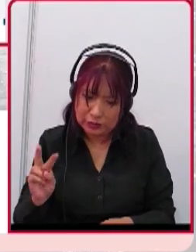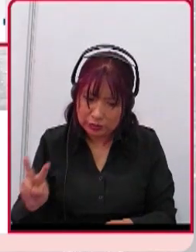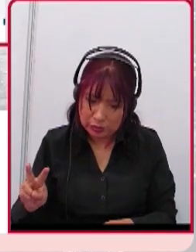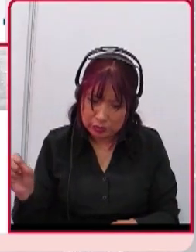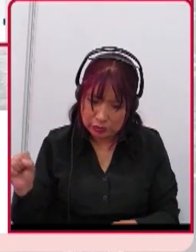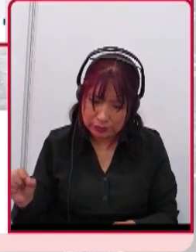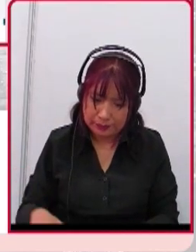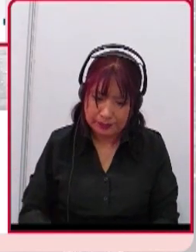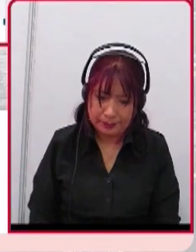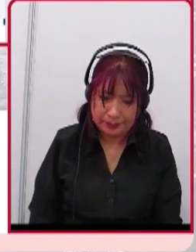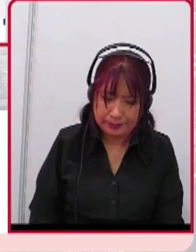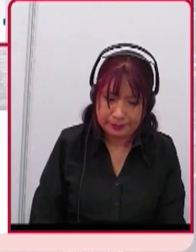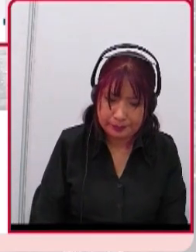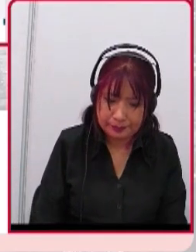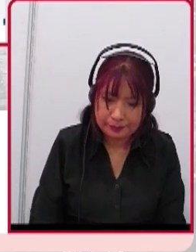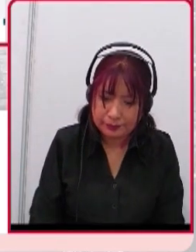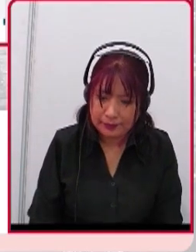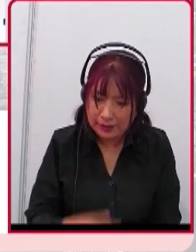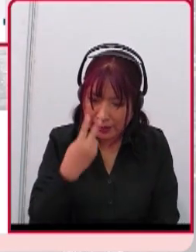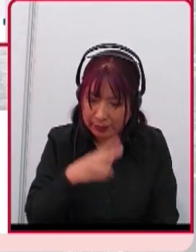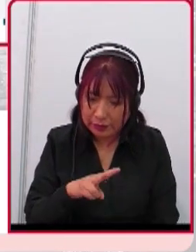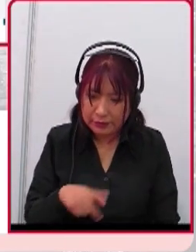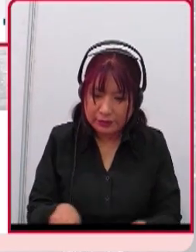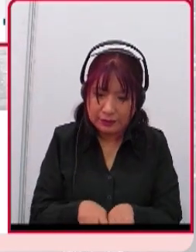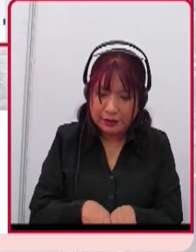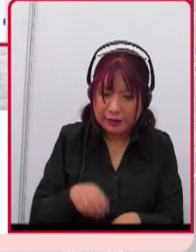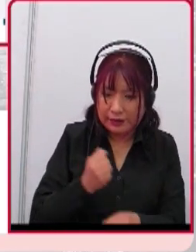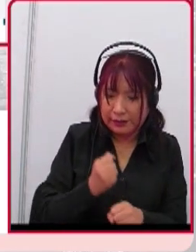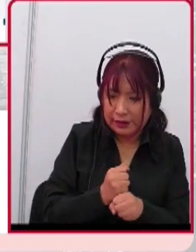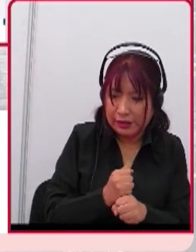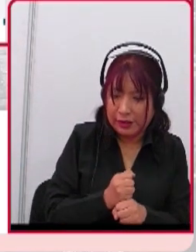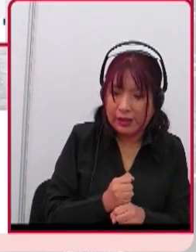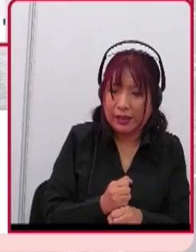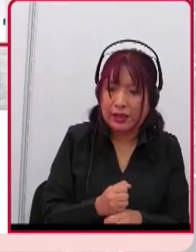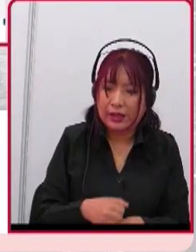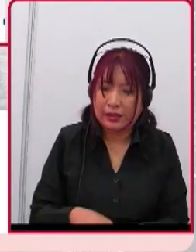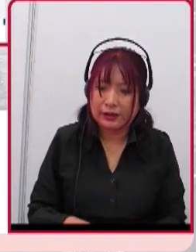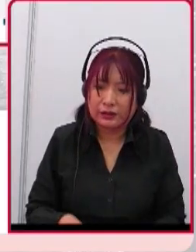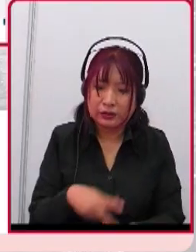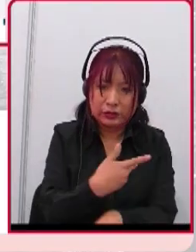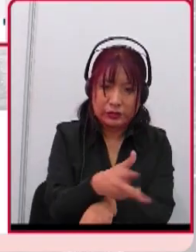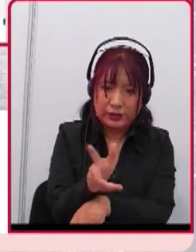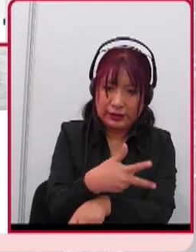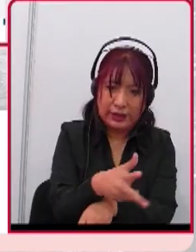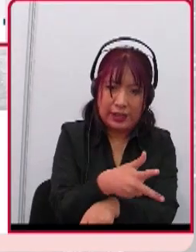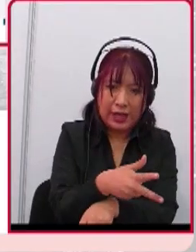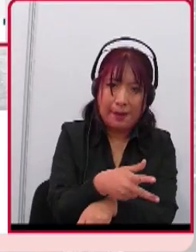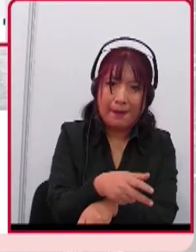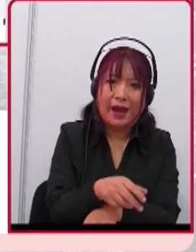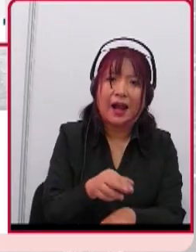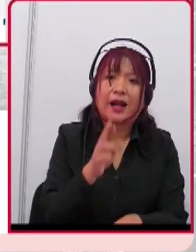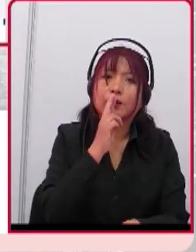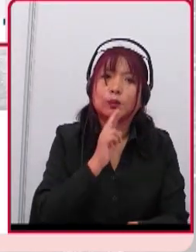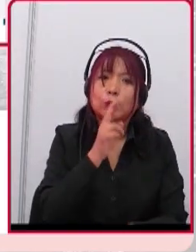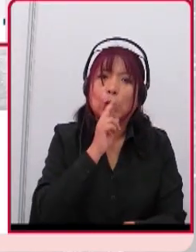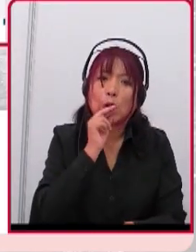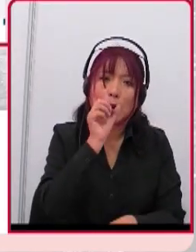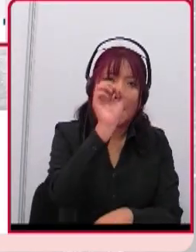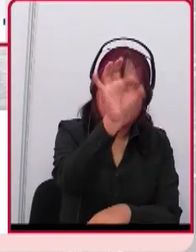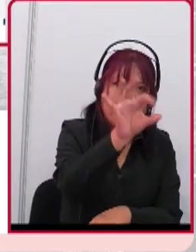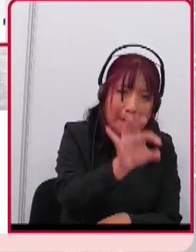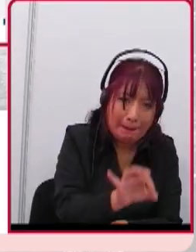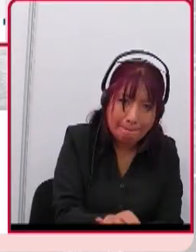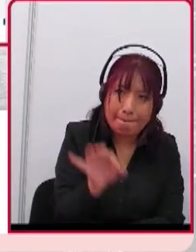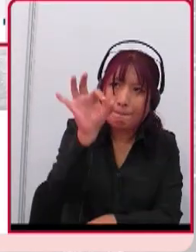siguiente diapositiva, lo que nosotros hemos trabajado también directamente es unas cámaras infrarrojas, pero esto con un procesamiento de Computer Vision. Se